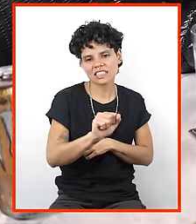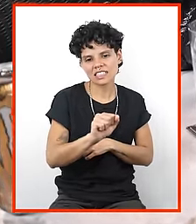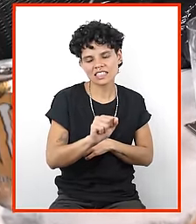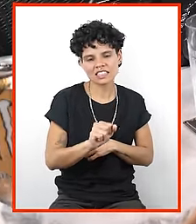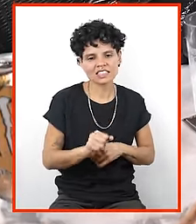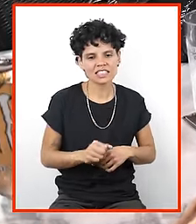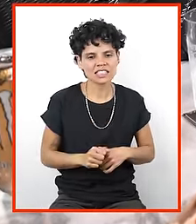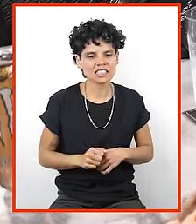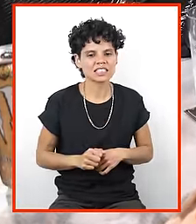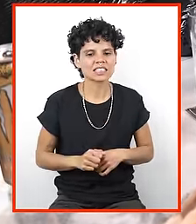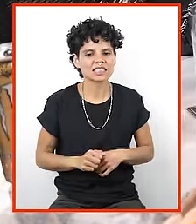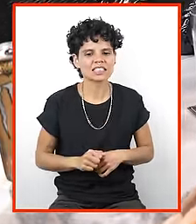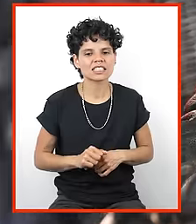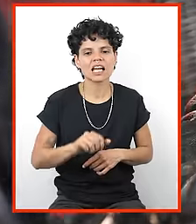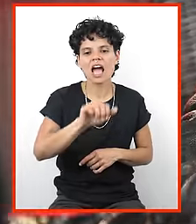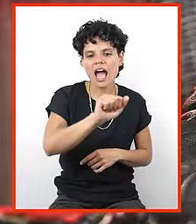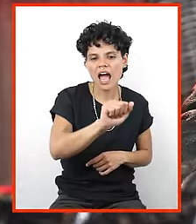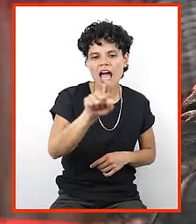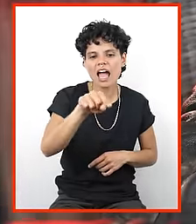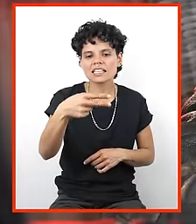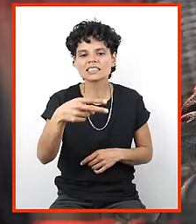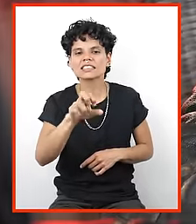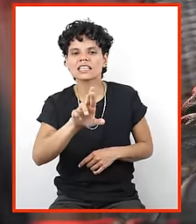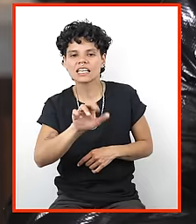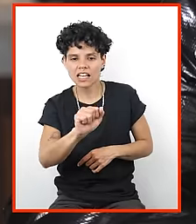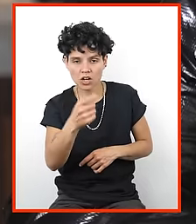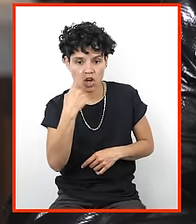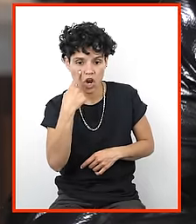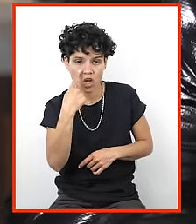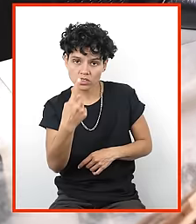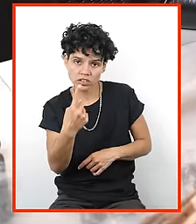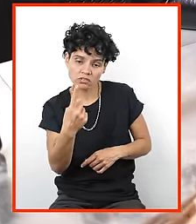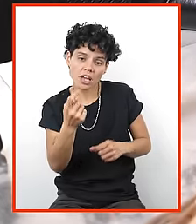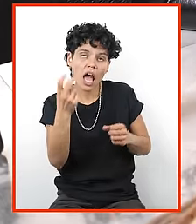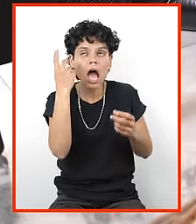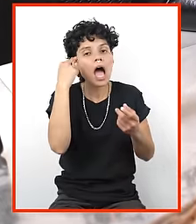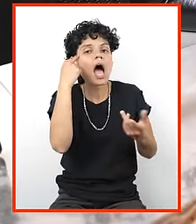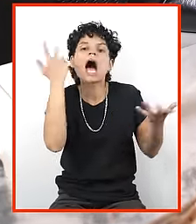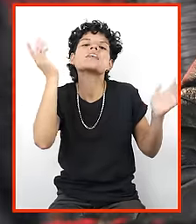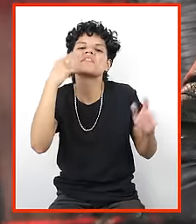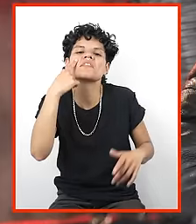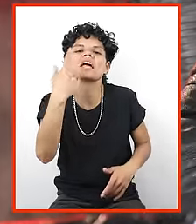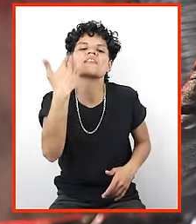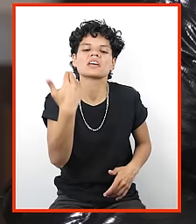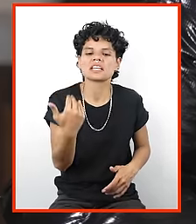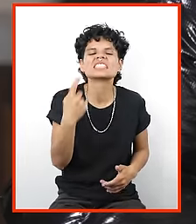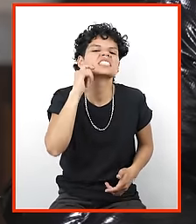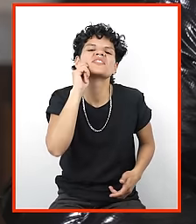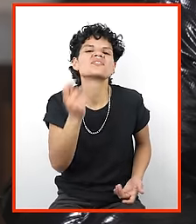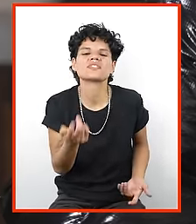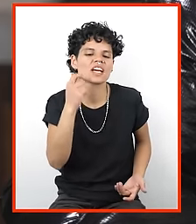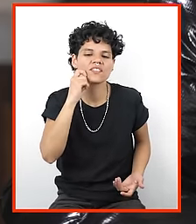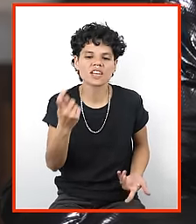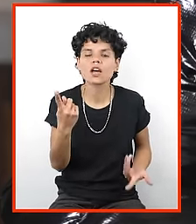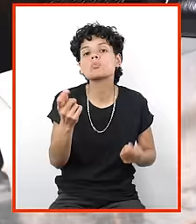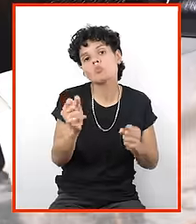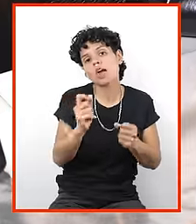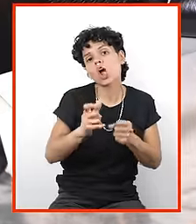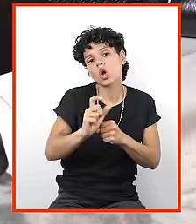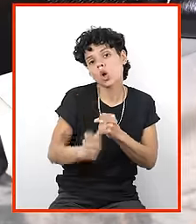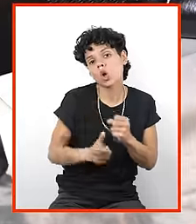es? Gatita Ashera. Gatita Ashera. ¿Tú sabes lo que es? Adivina. Ashera.